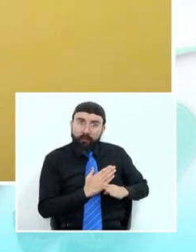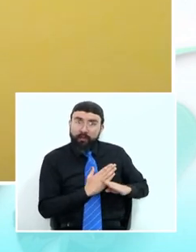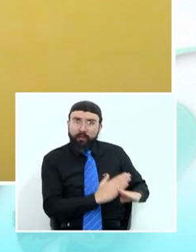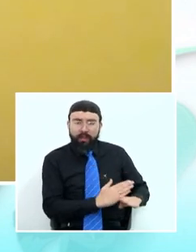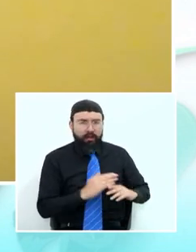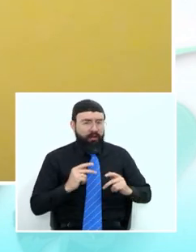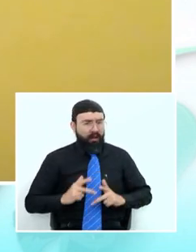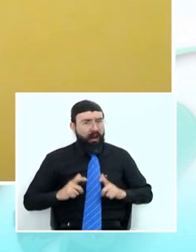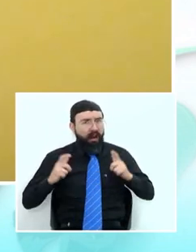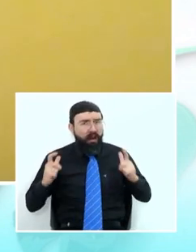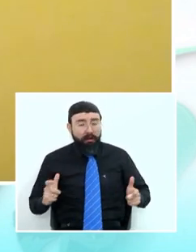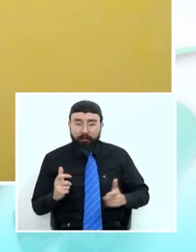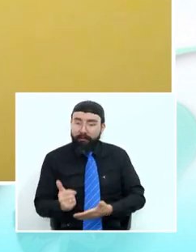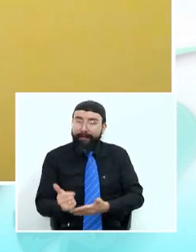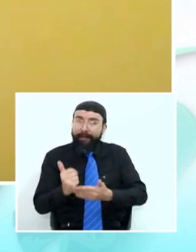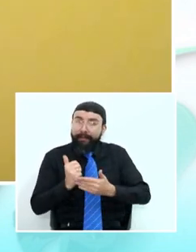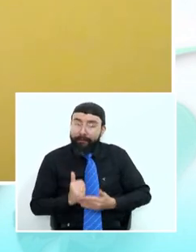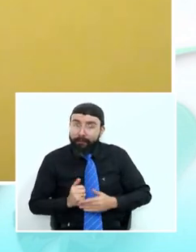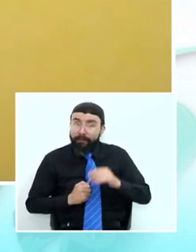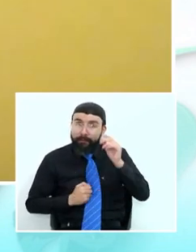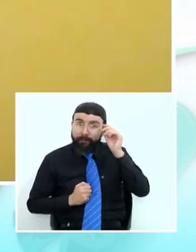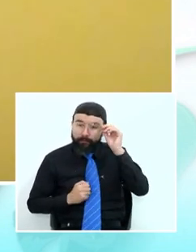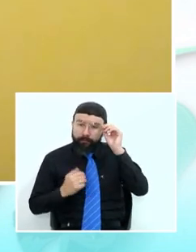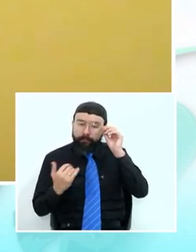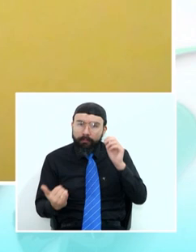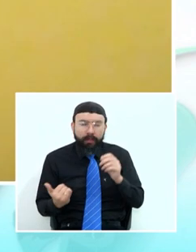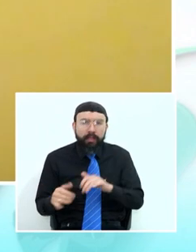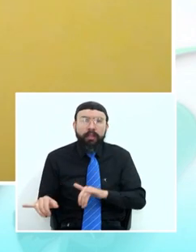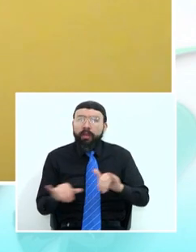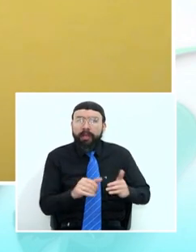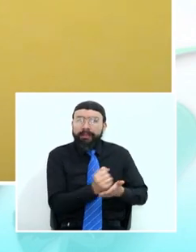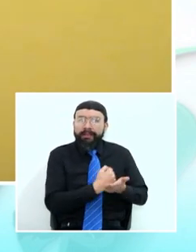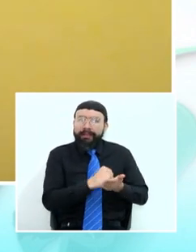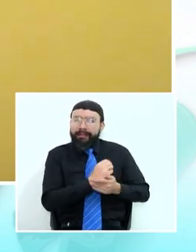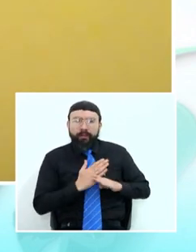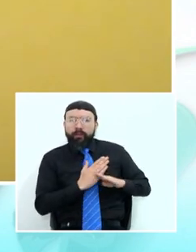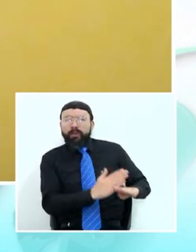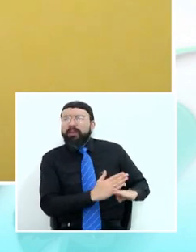y ese antibiótico funciona especialmente, y igualmente